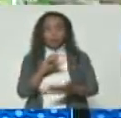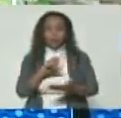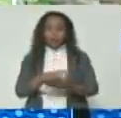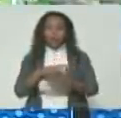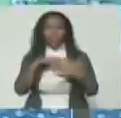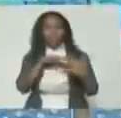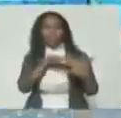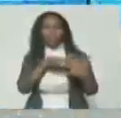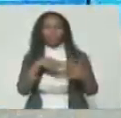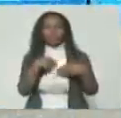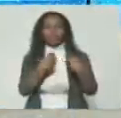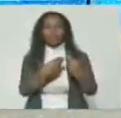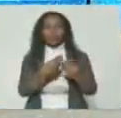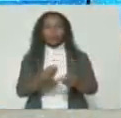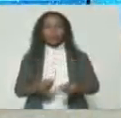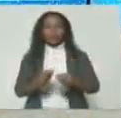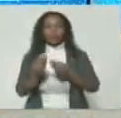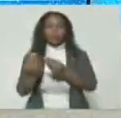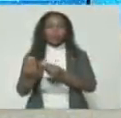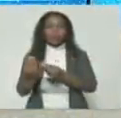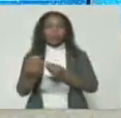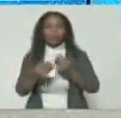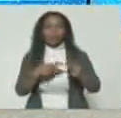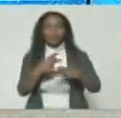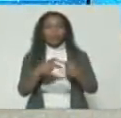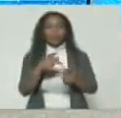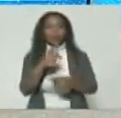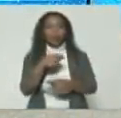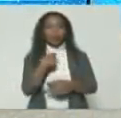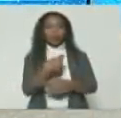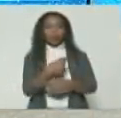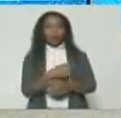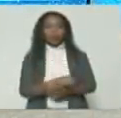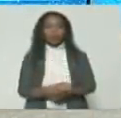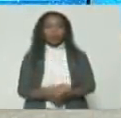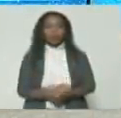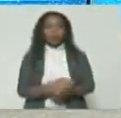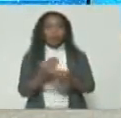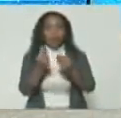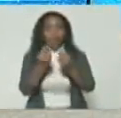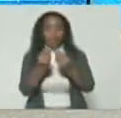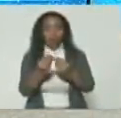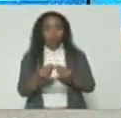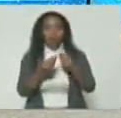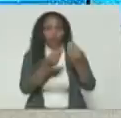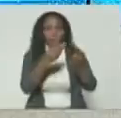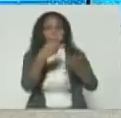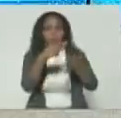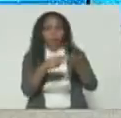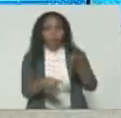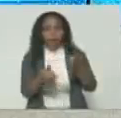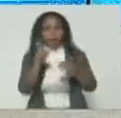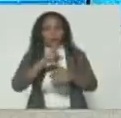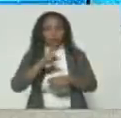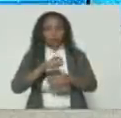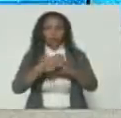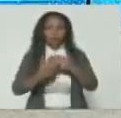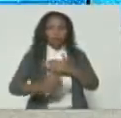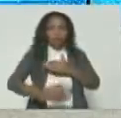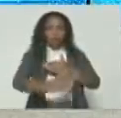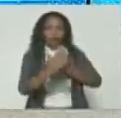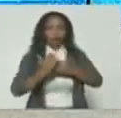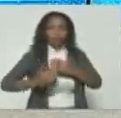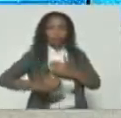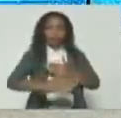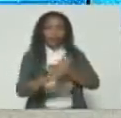dando para entregarle a los productores su platica, sus insumos, sus cosas. Avanzar, avanzar,